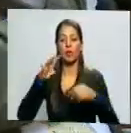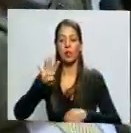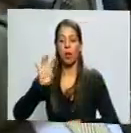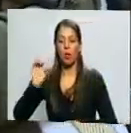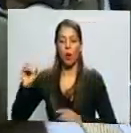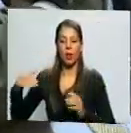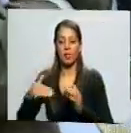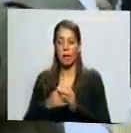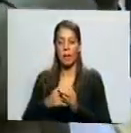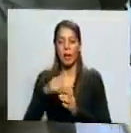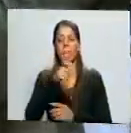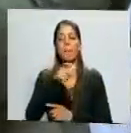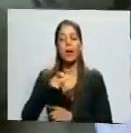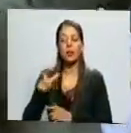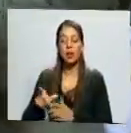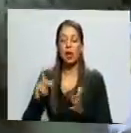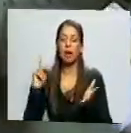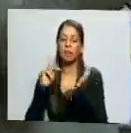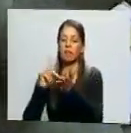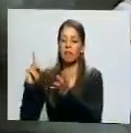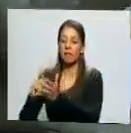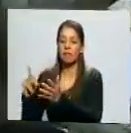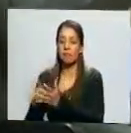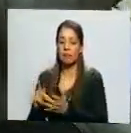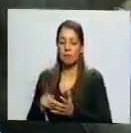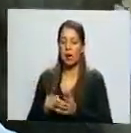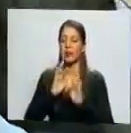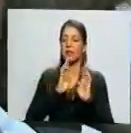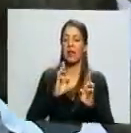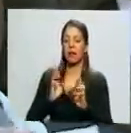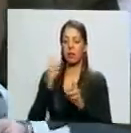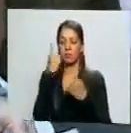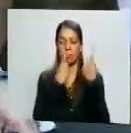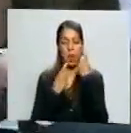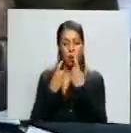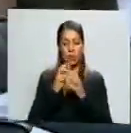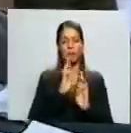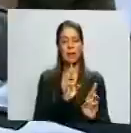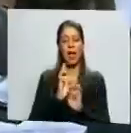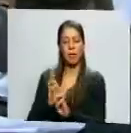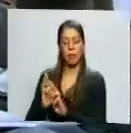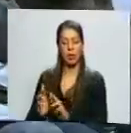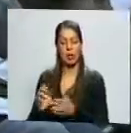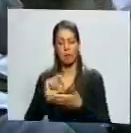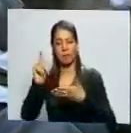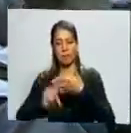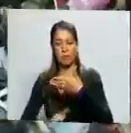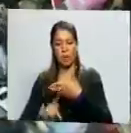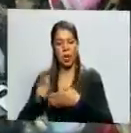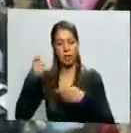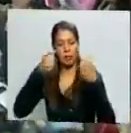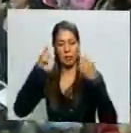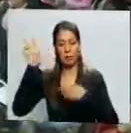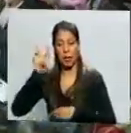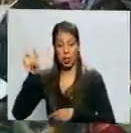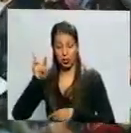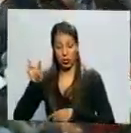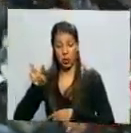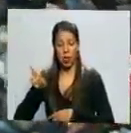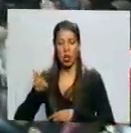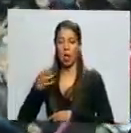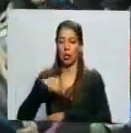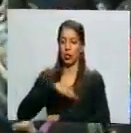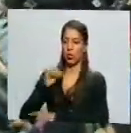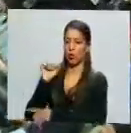940.000 personas han participado en la consulta popular. Derrotaremos la guerra económica y construiremos el